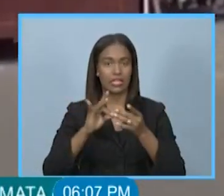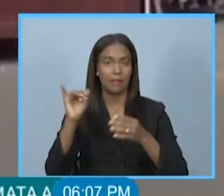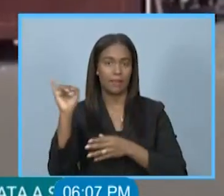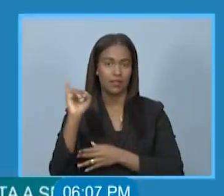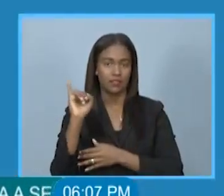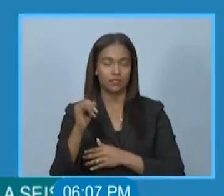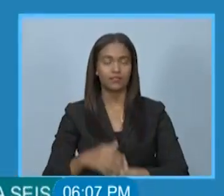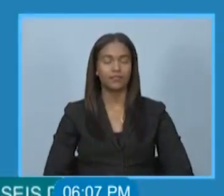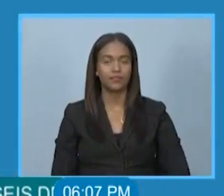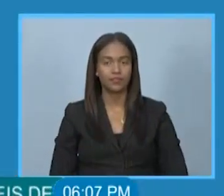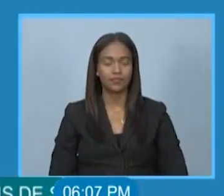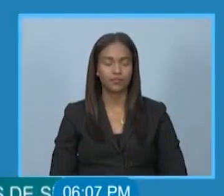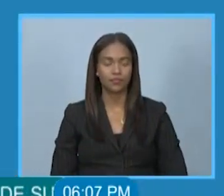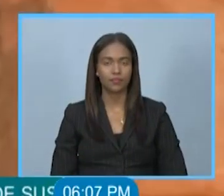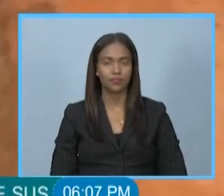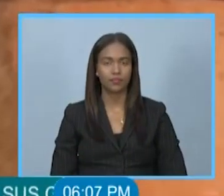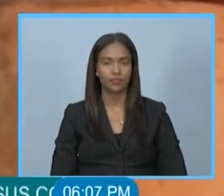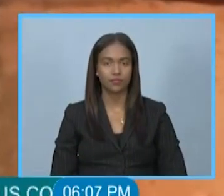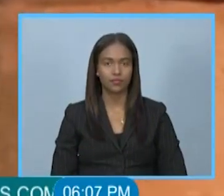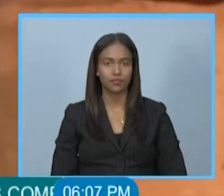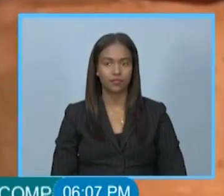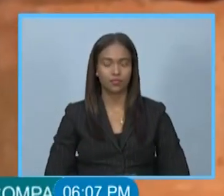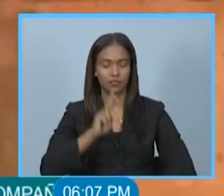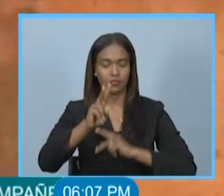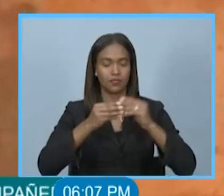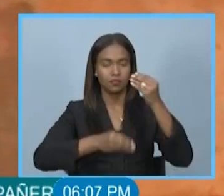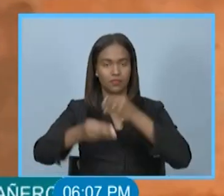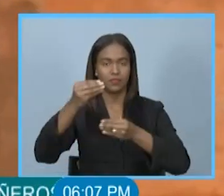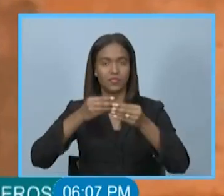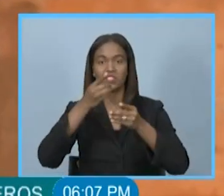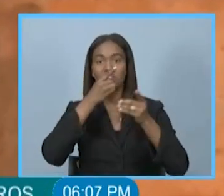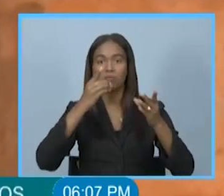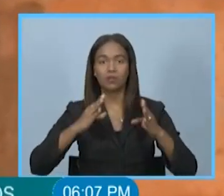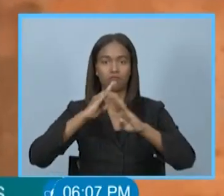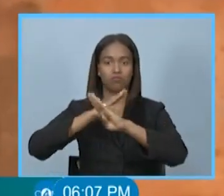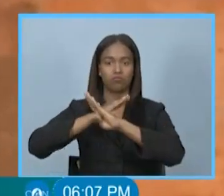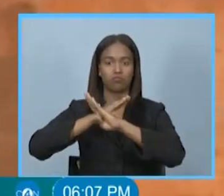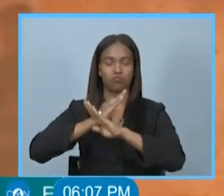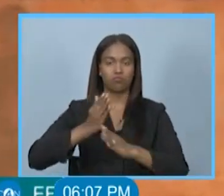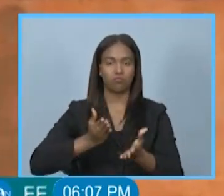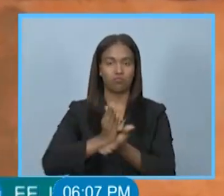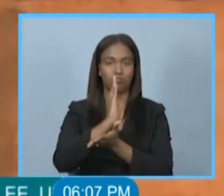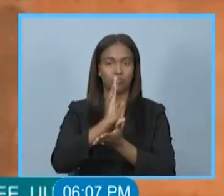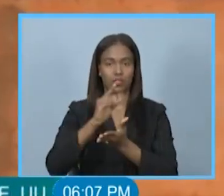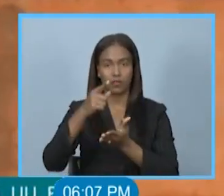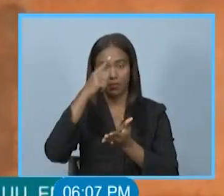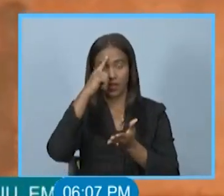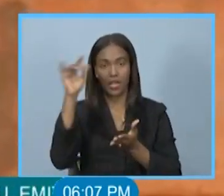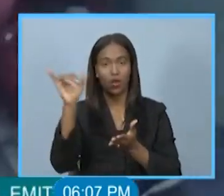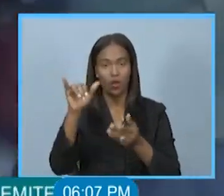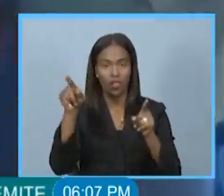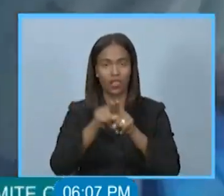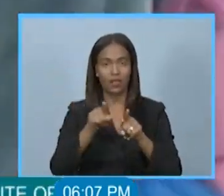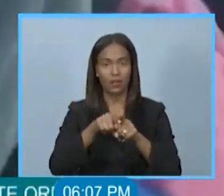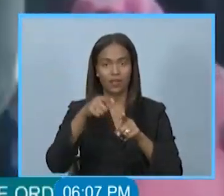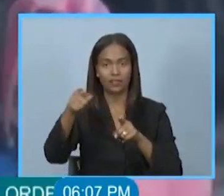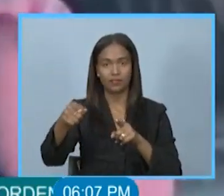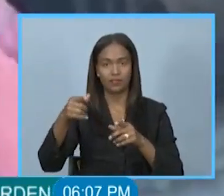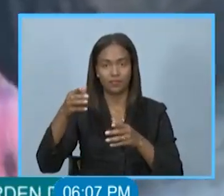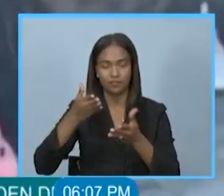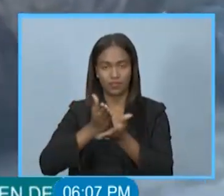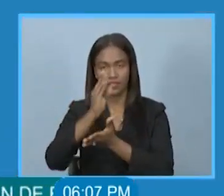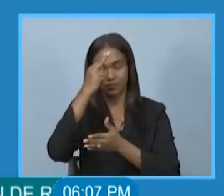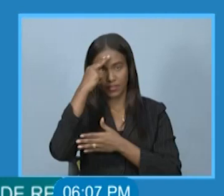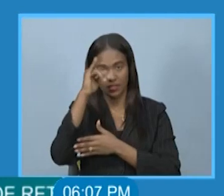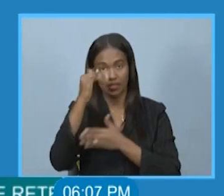migración comerciantes dominicanos bloquearon entrada que da acceso de igual manera hacia Haití